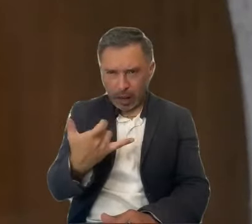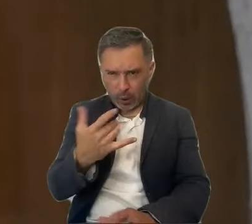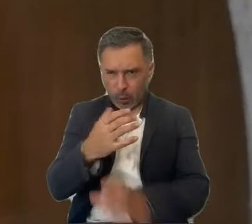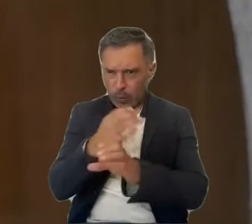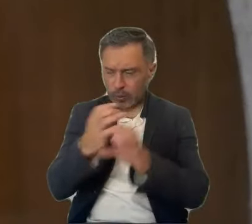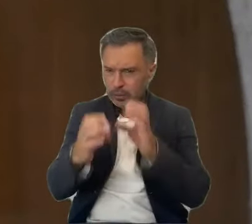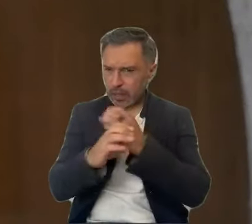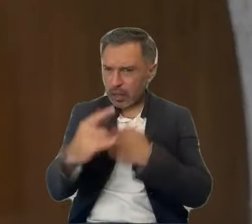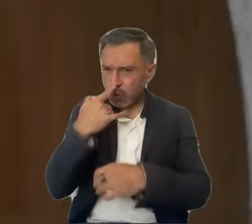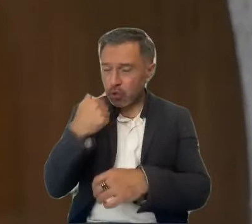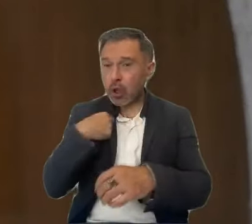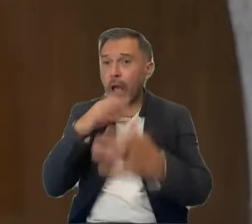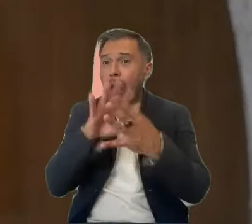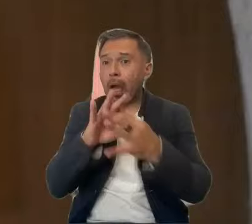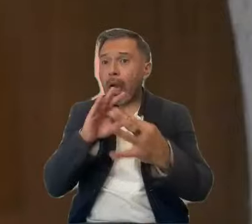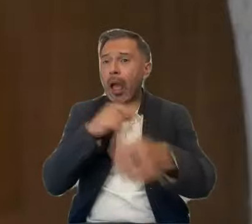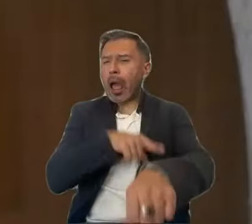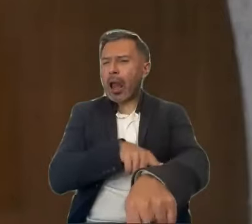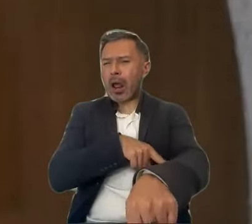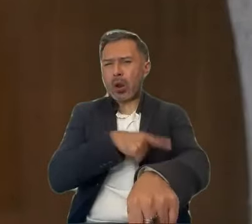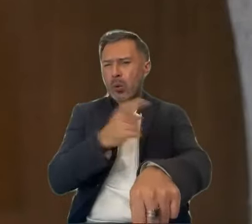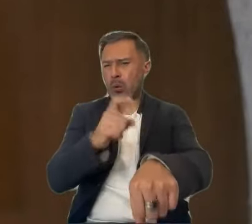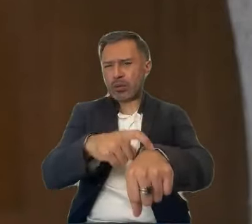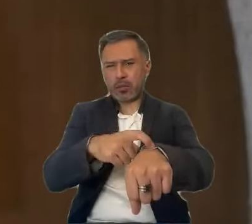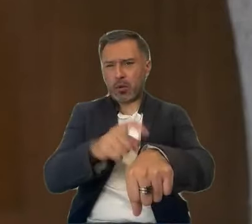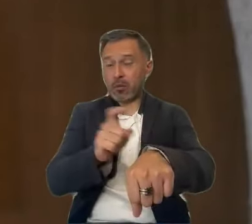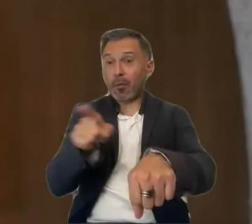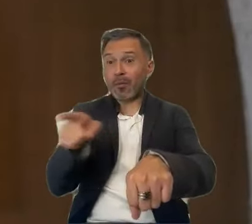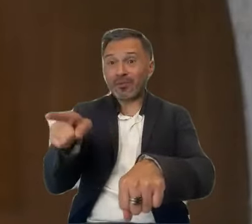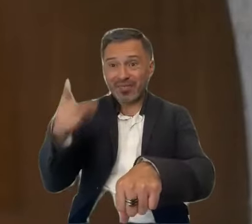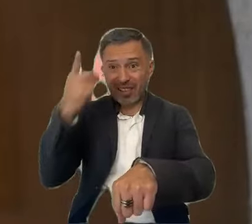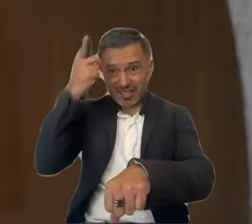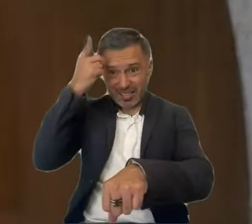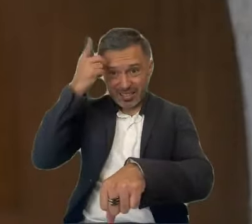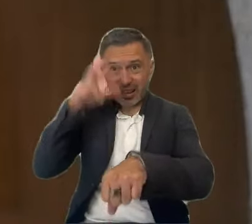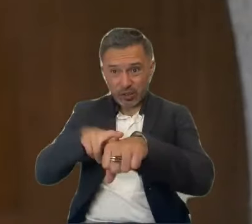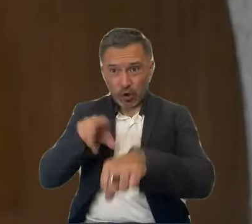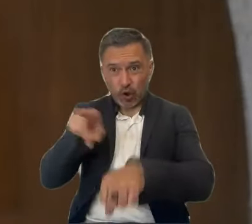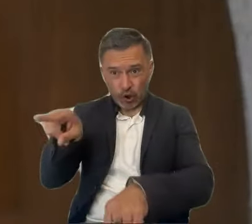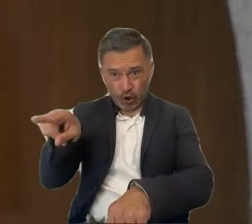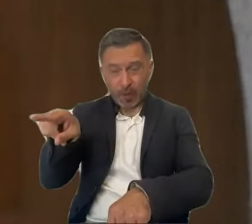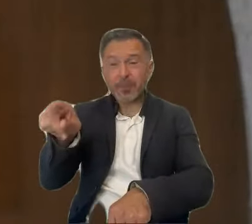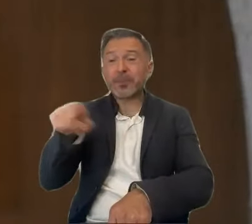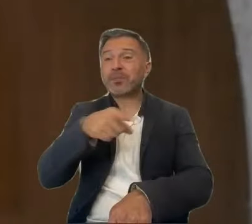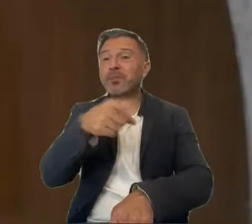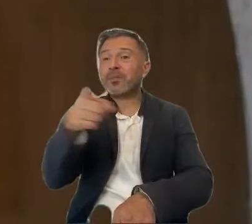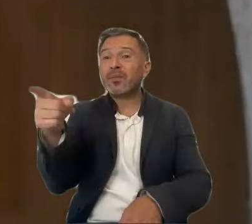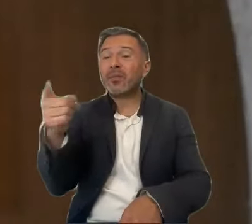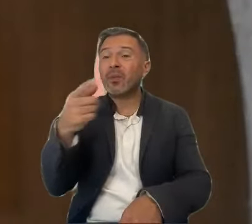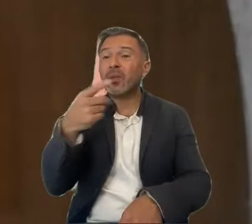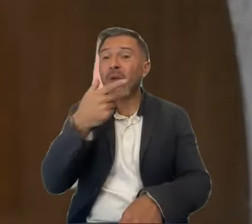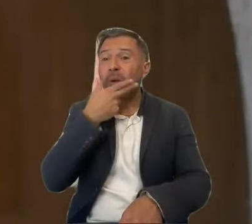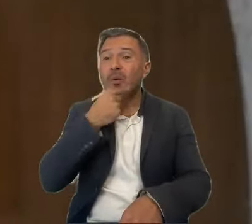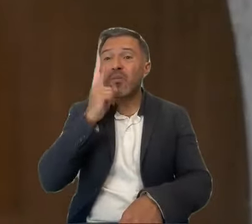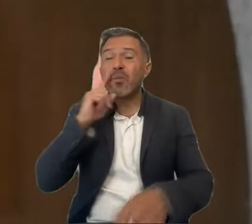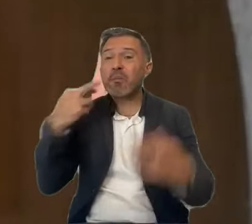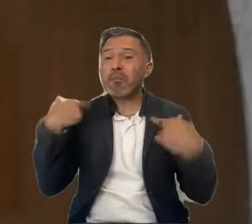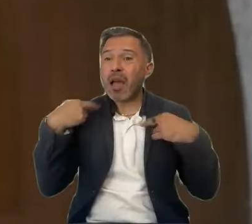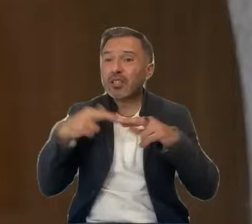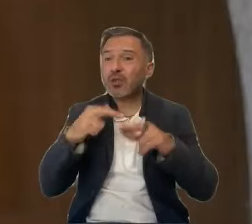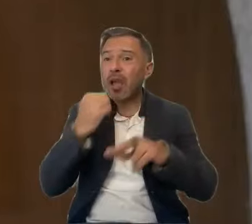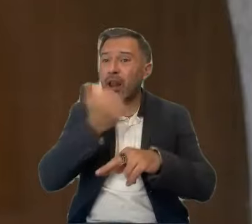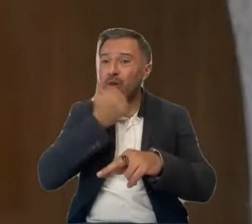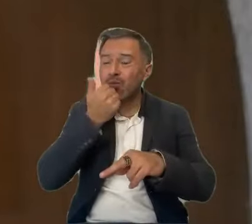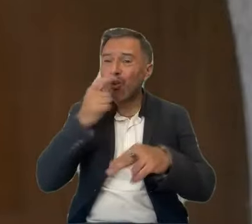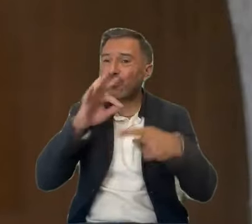favor, el director está llevando a los alumnos, a los maestros, a mítines de un partido político,